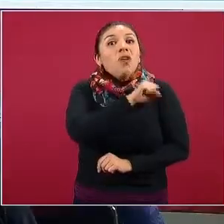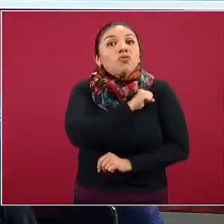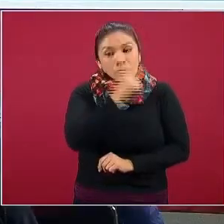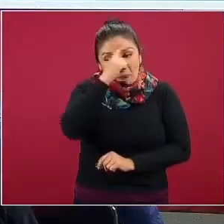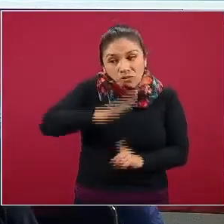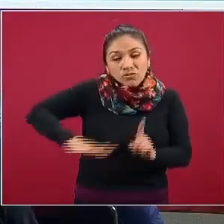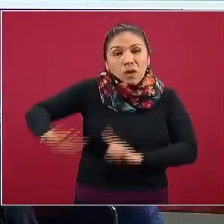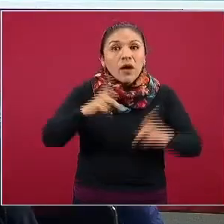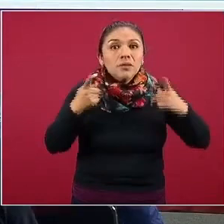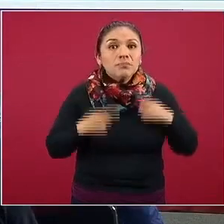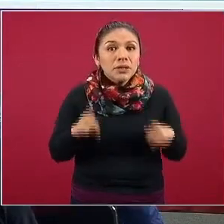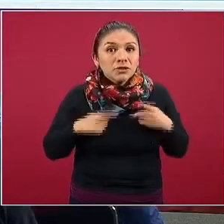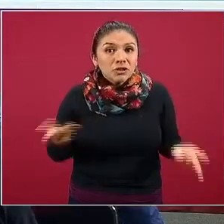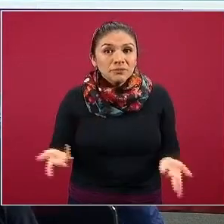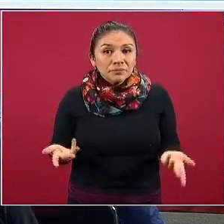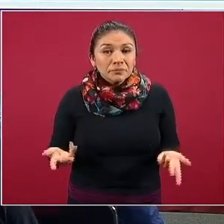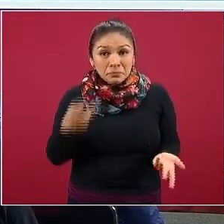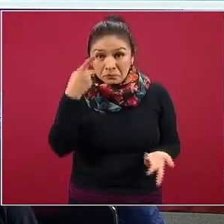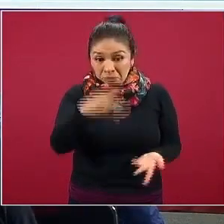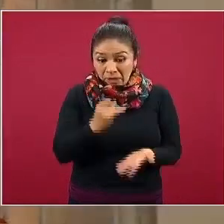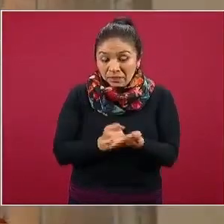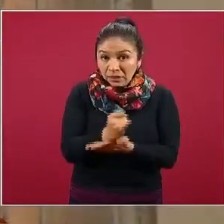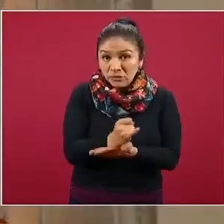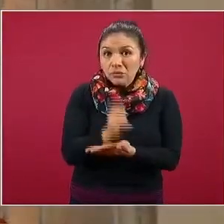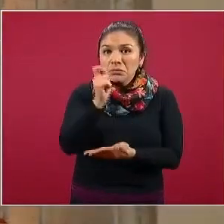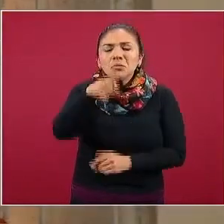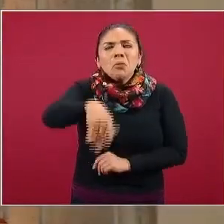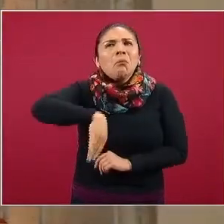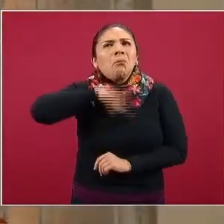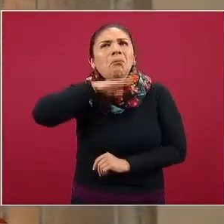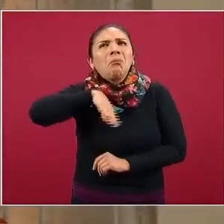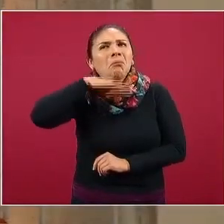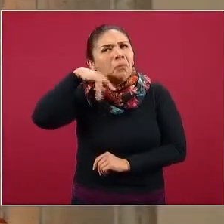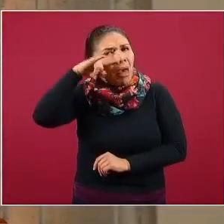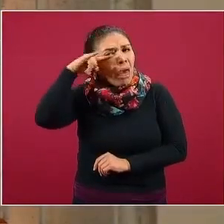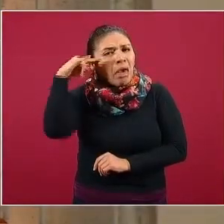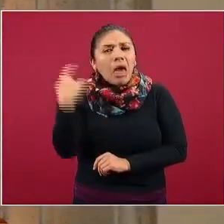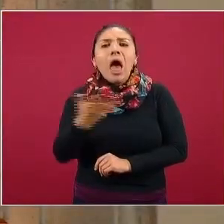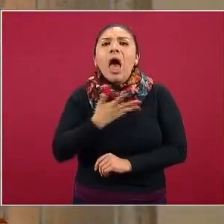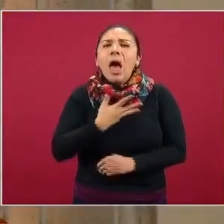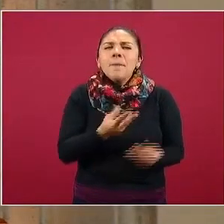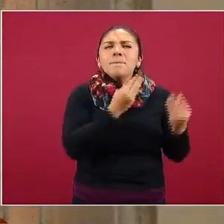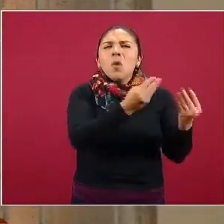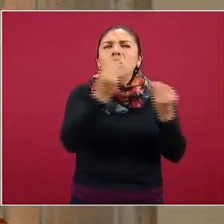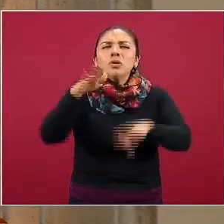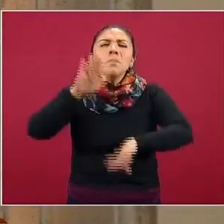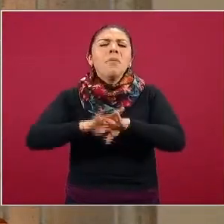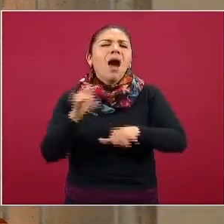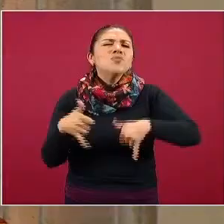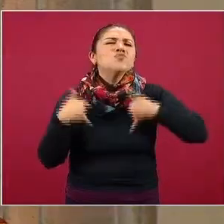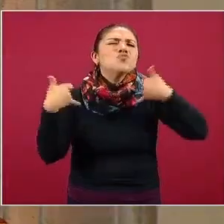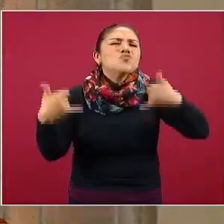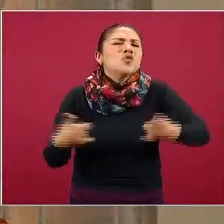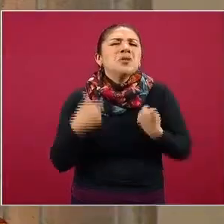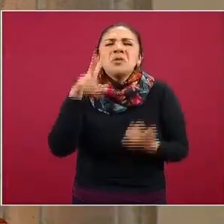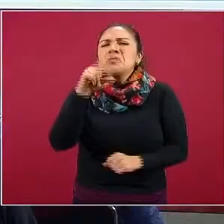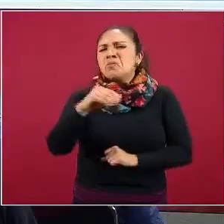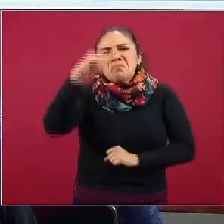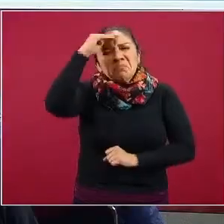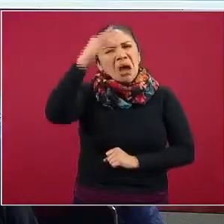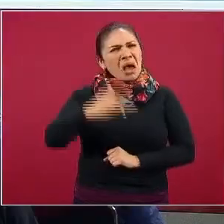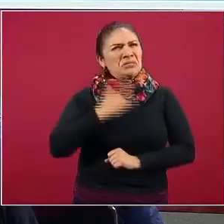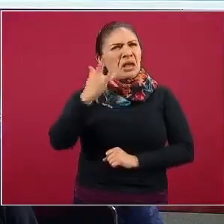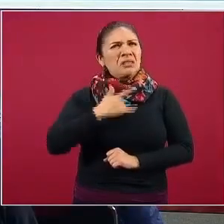pública, y esta decisión se toma sin darse cuenta, en la mayor parte de los casos, por adolescentes, sin tener la